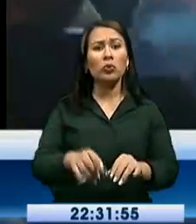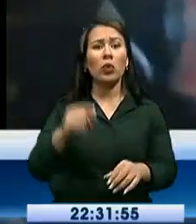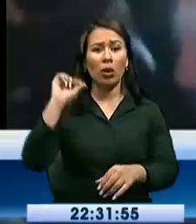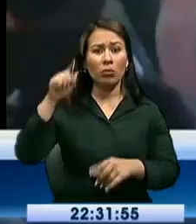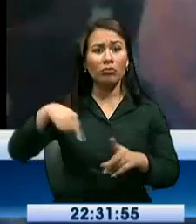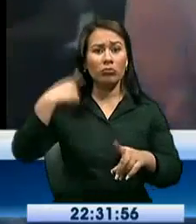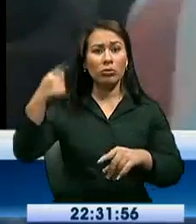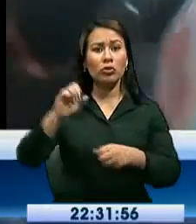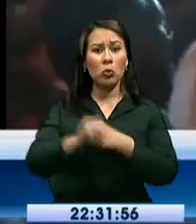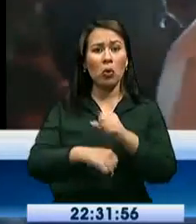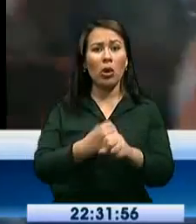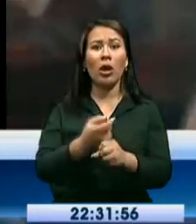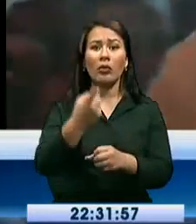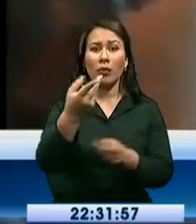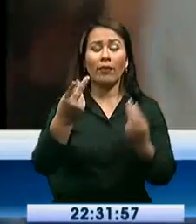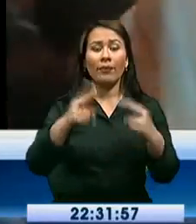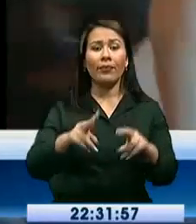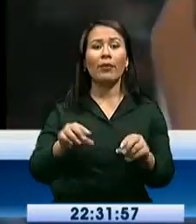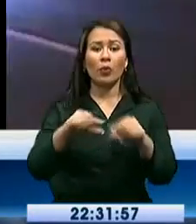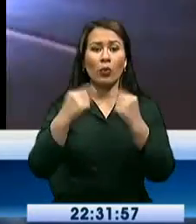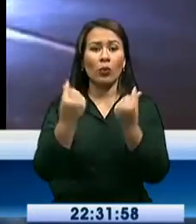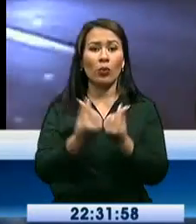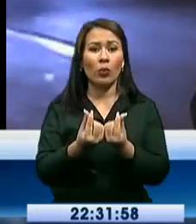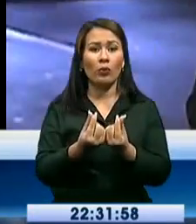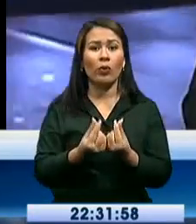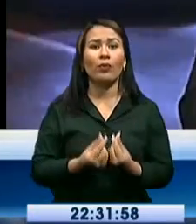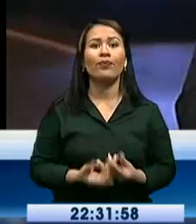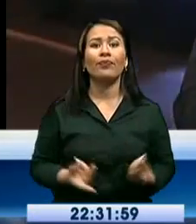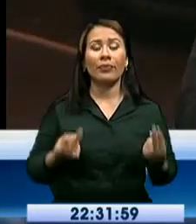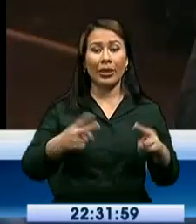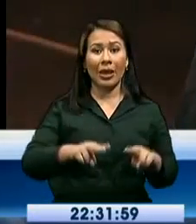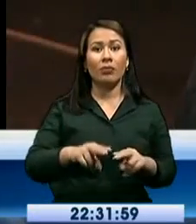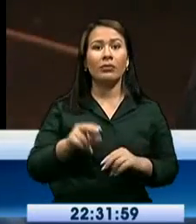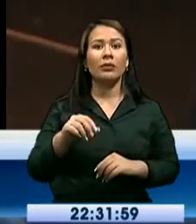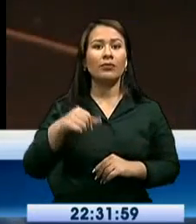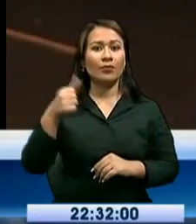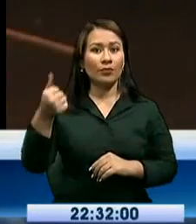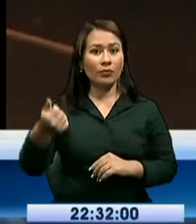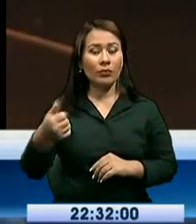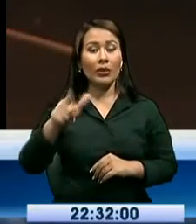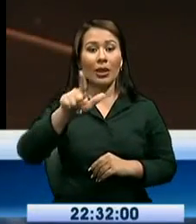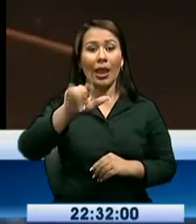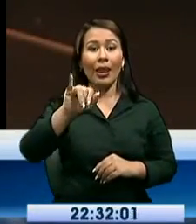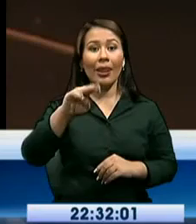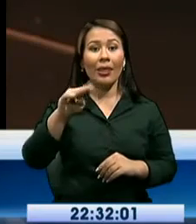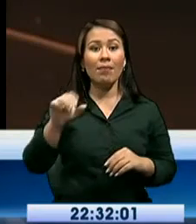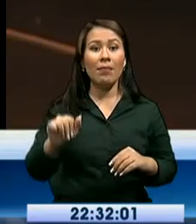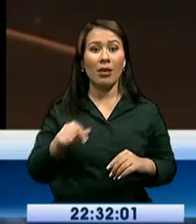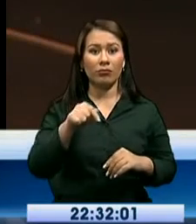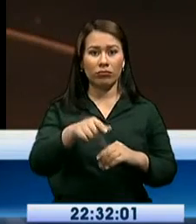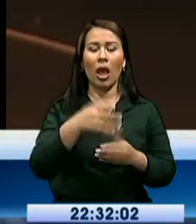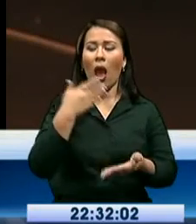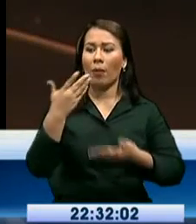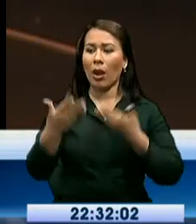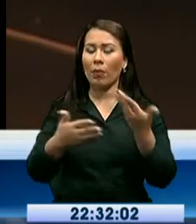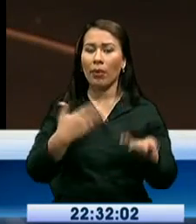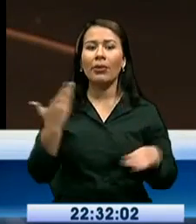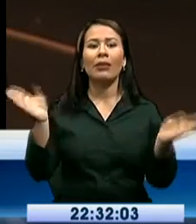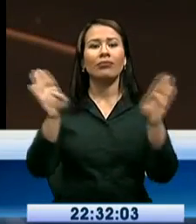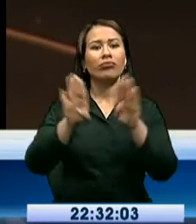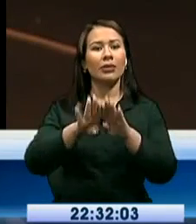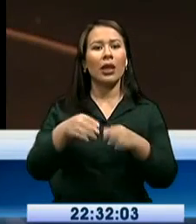veces gobierno con el Partido Popular Cristiano, también eligió Lima para cerrar su